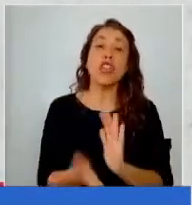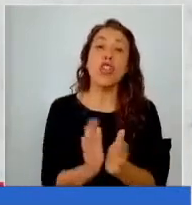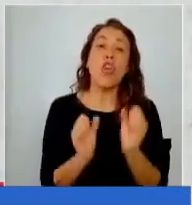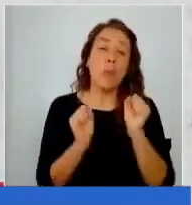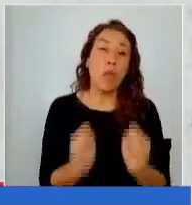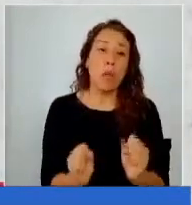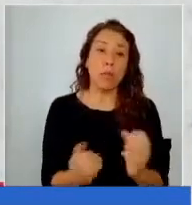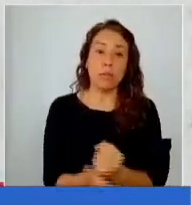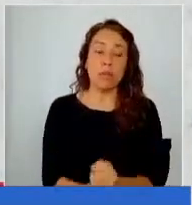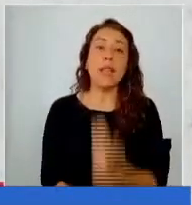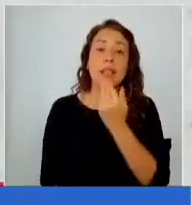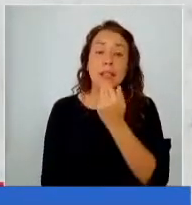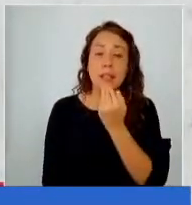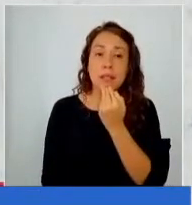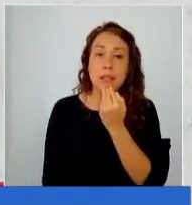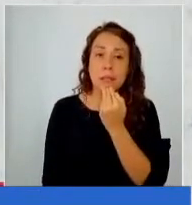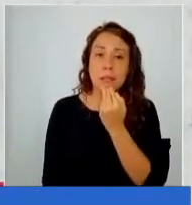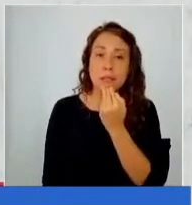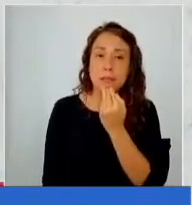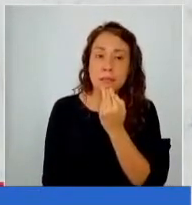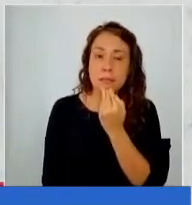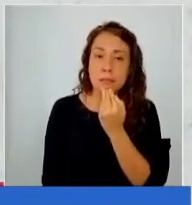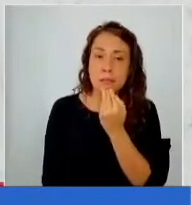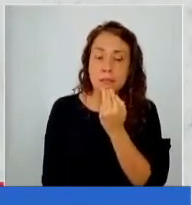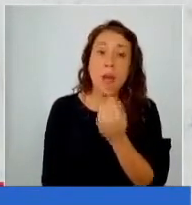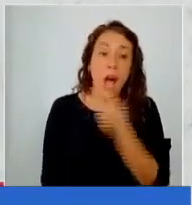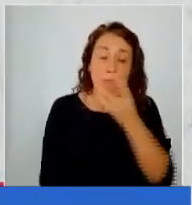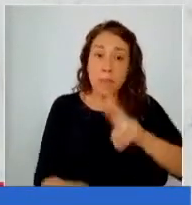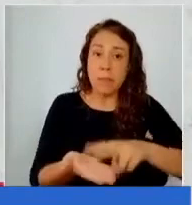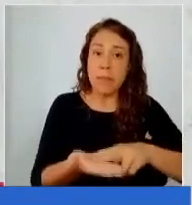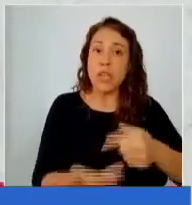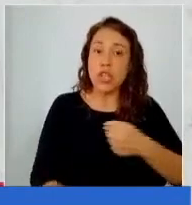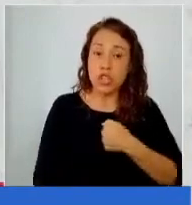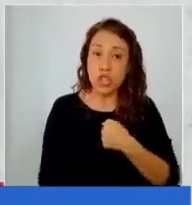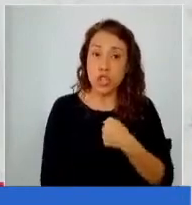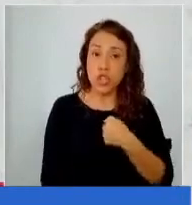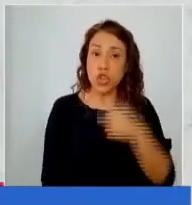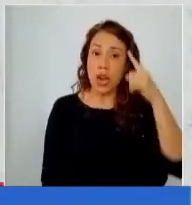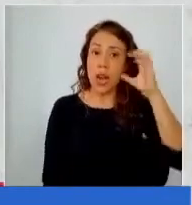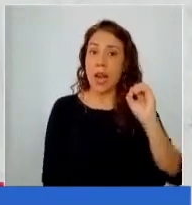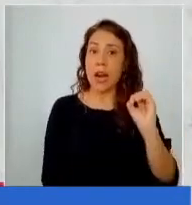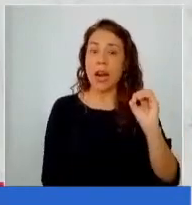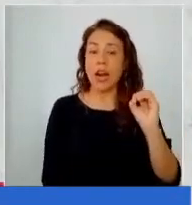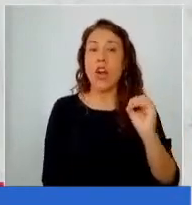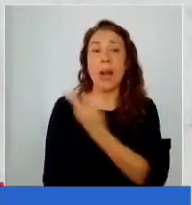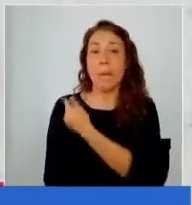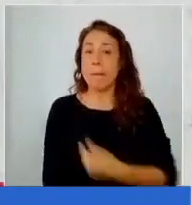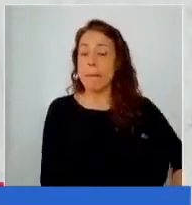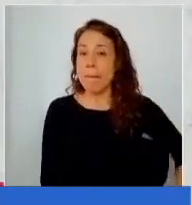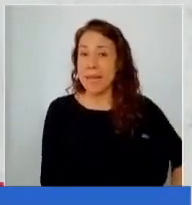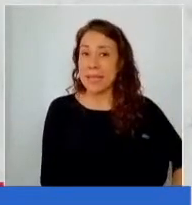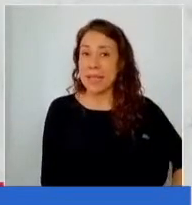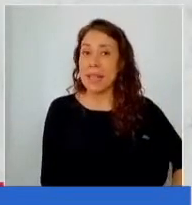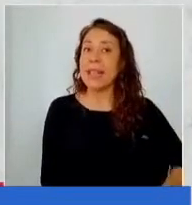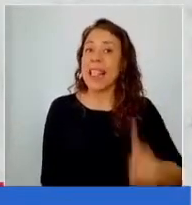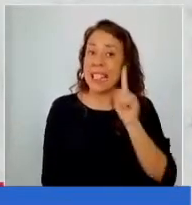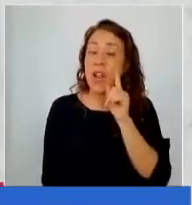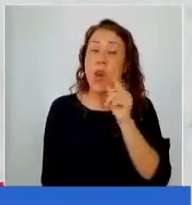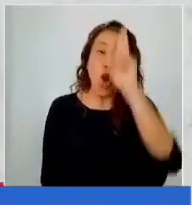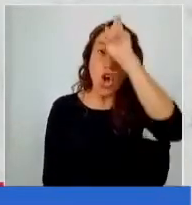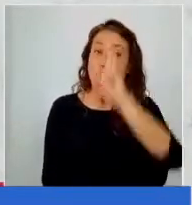también con toda honestidad yo creo que aquí el presidente el gobierno tiene un rol institute